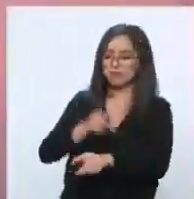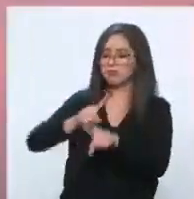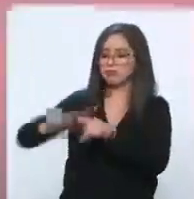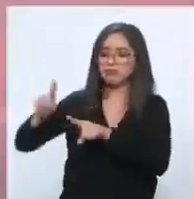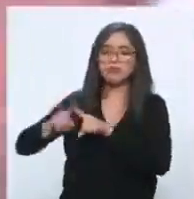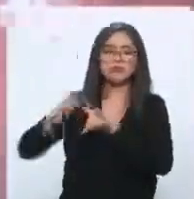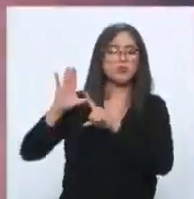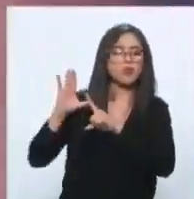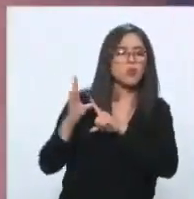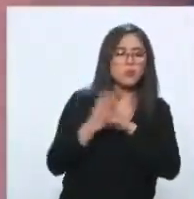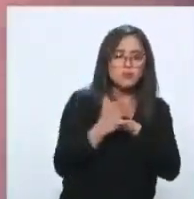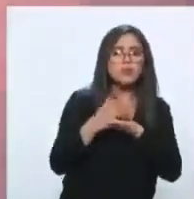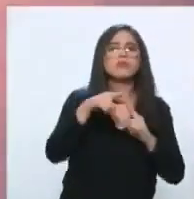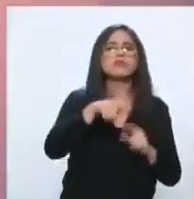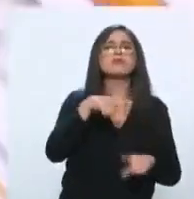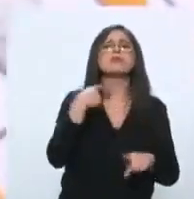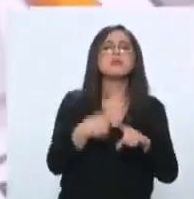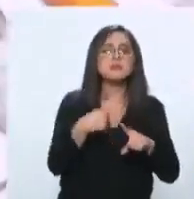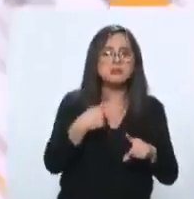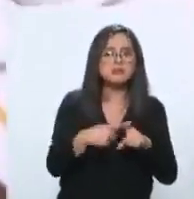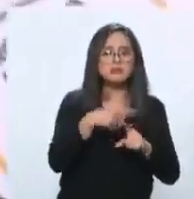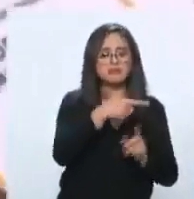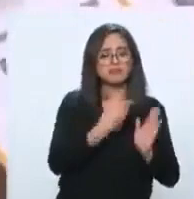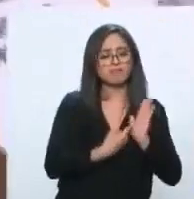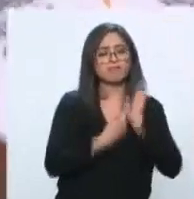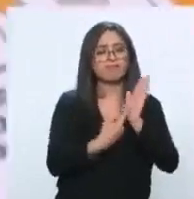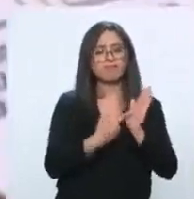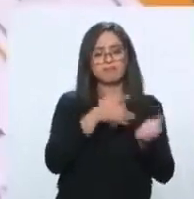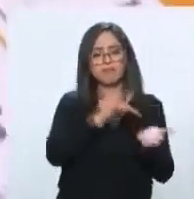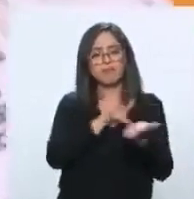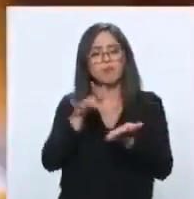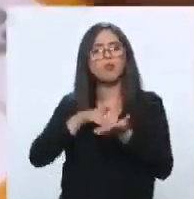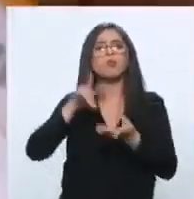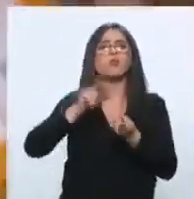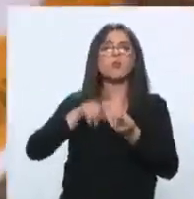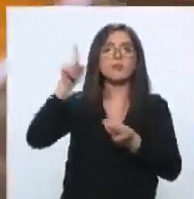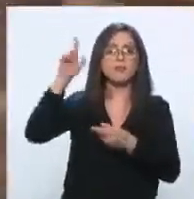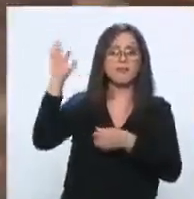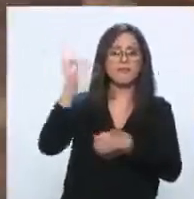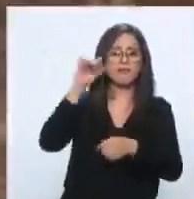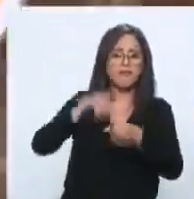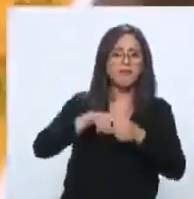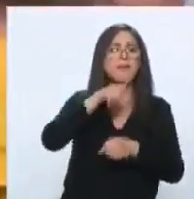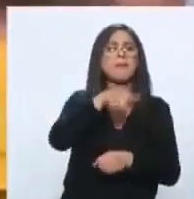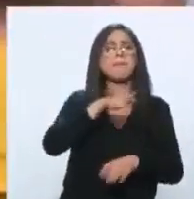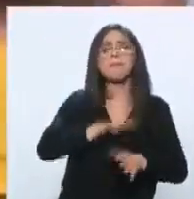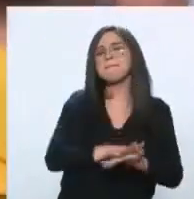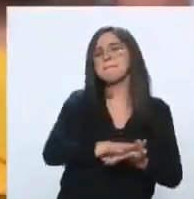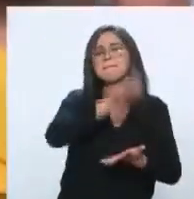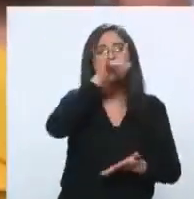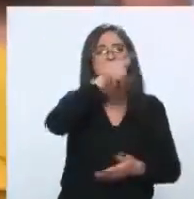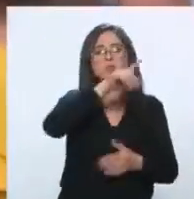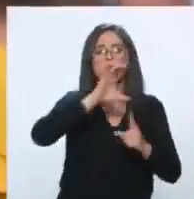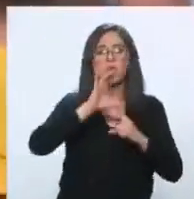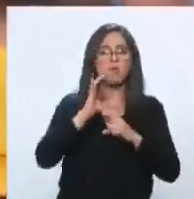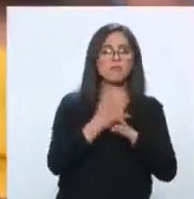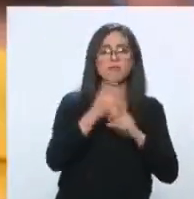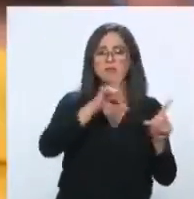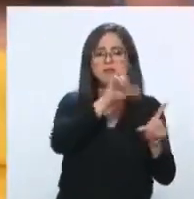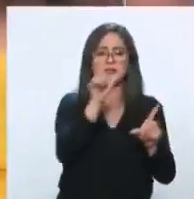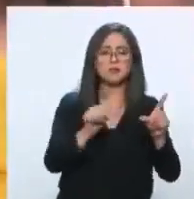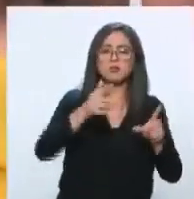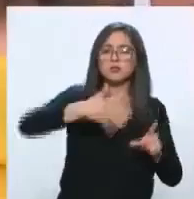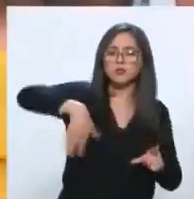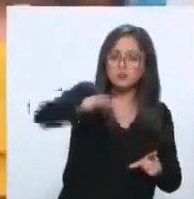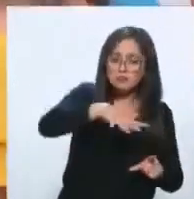comisiones vienen de la Federación, específicamente de la Comisión Nacional de Búsqueda. Entonces, los retos